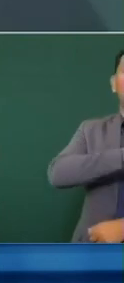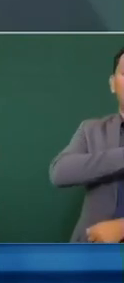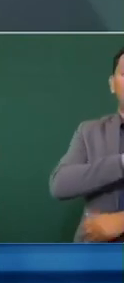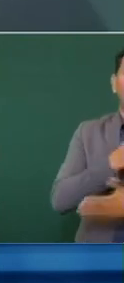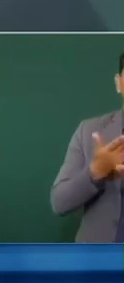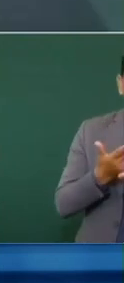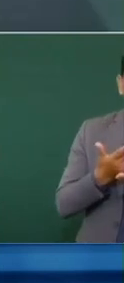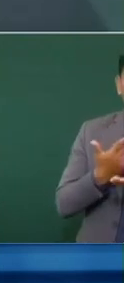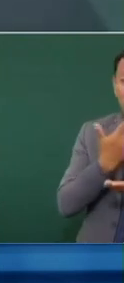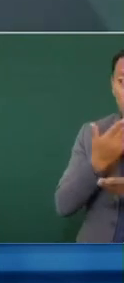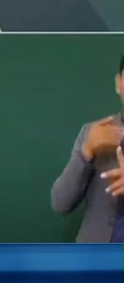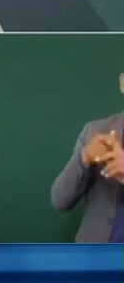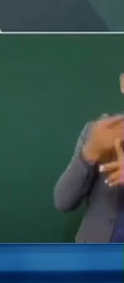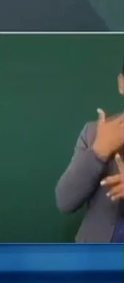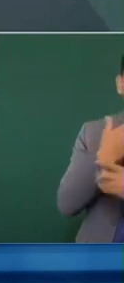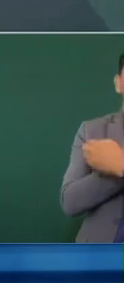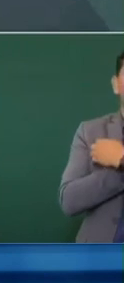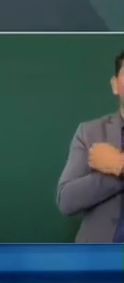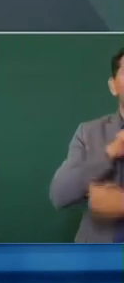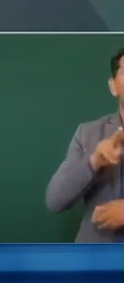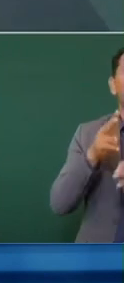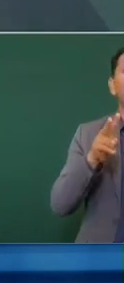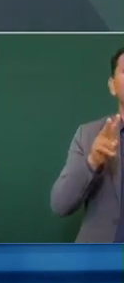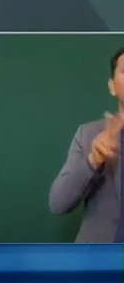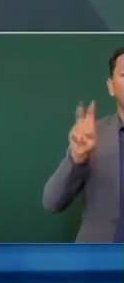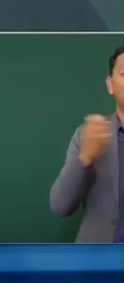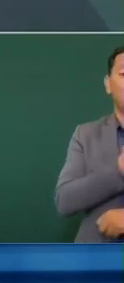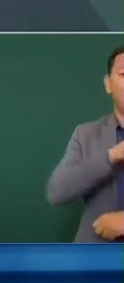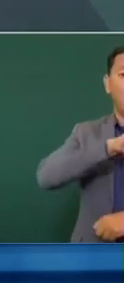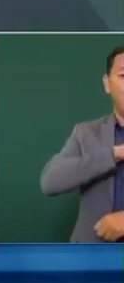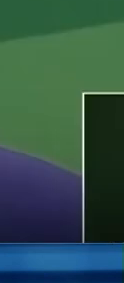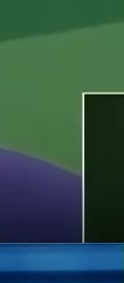bien no es, ojo, es una actividad que se